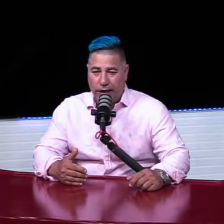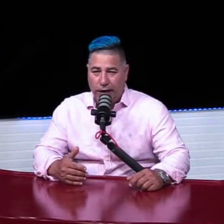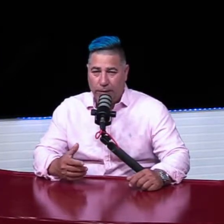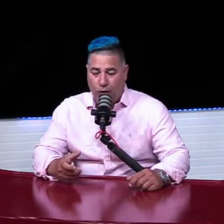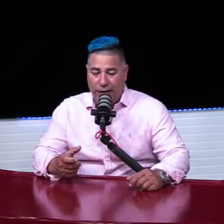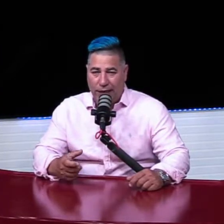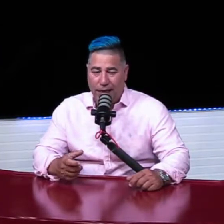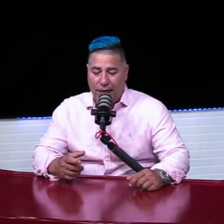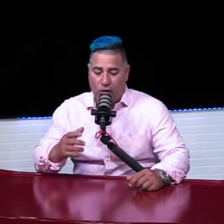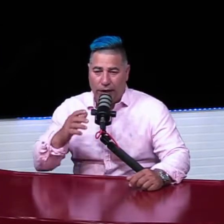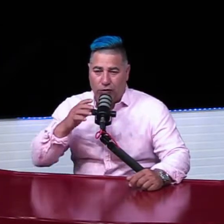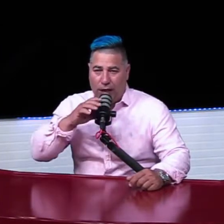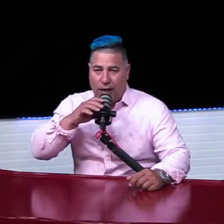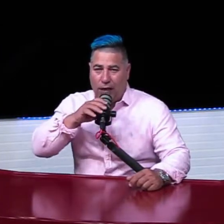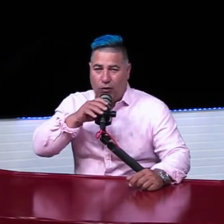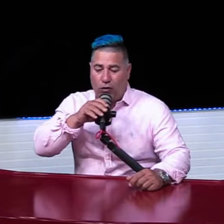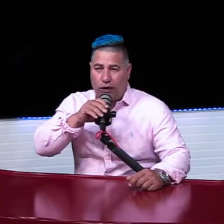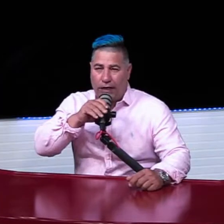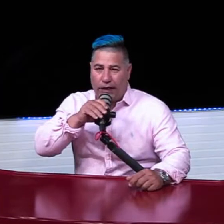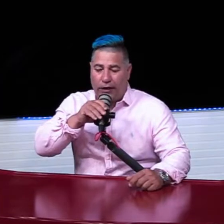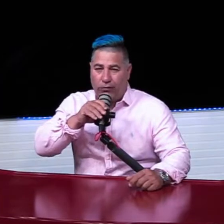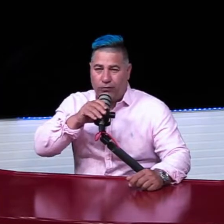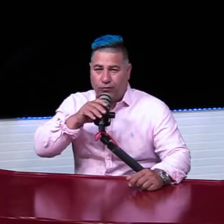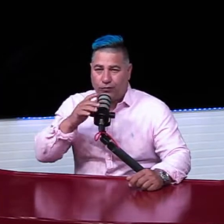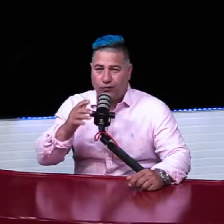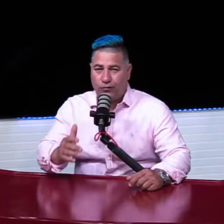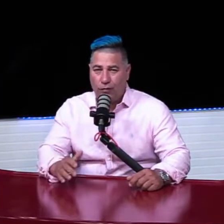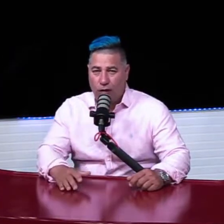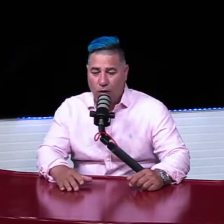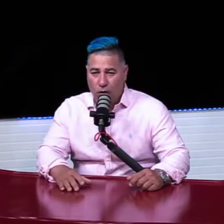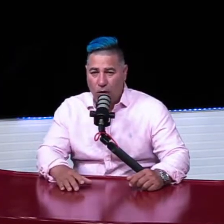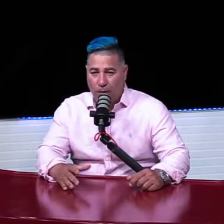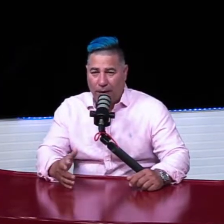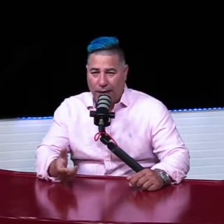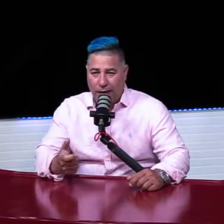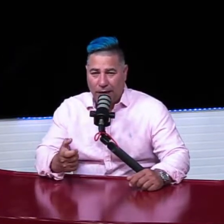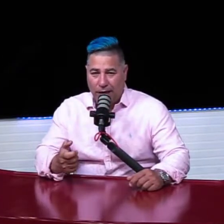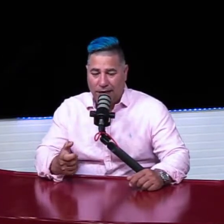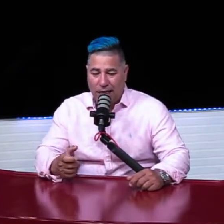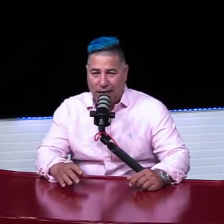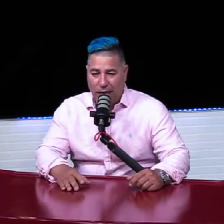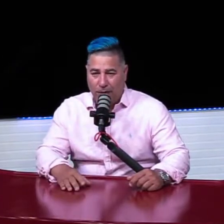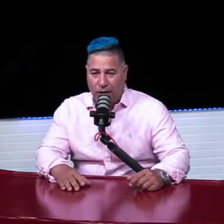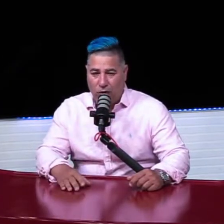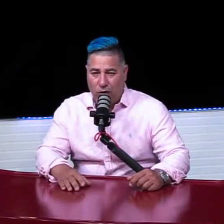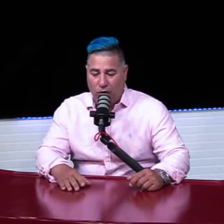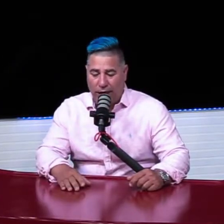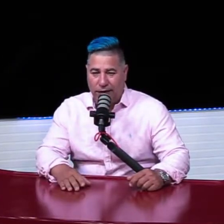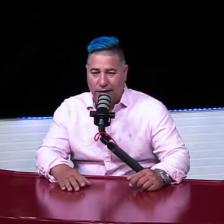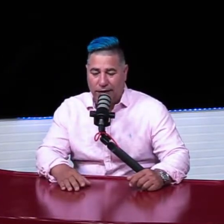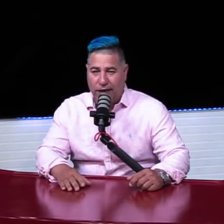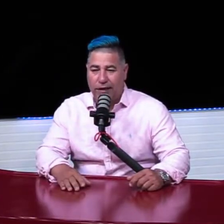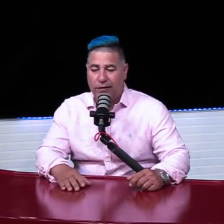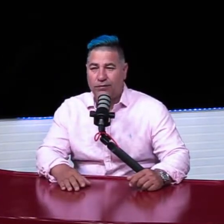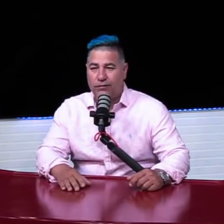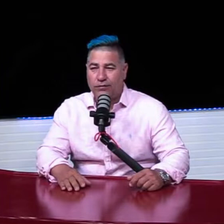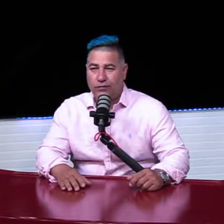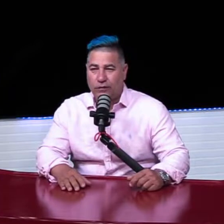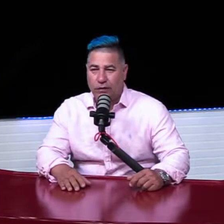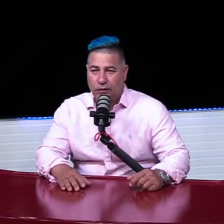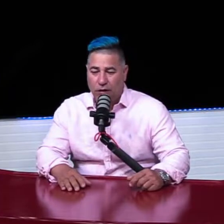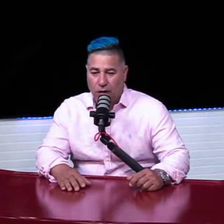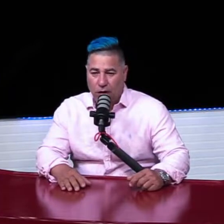de poder cargar lo que son los tanqueros para sacarle petróleo al tercer tanque.